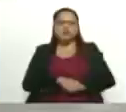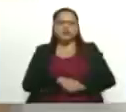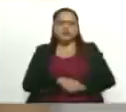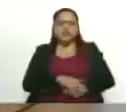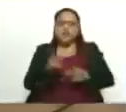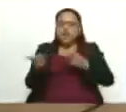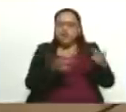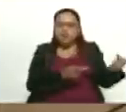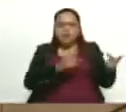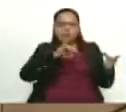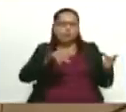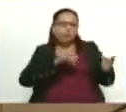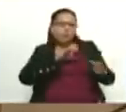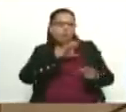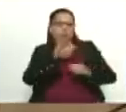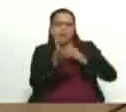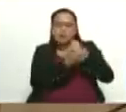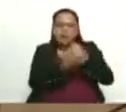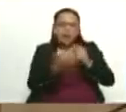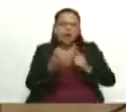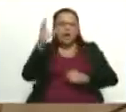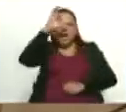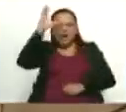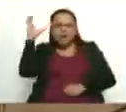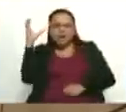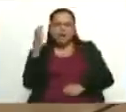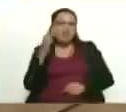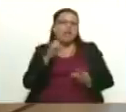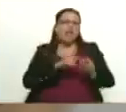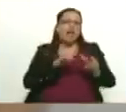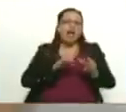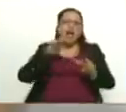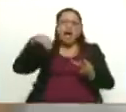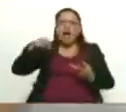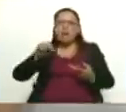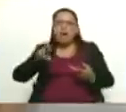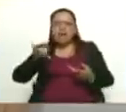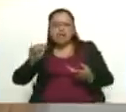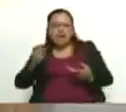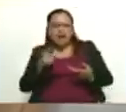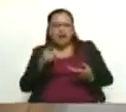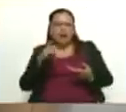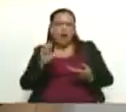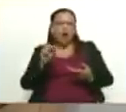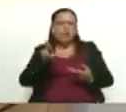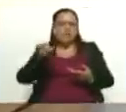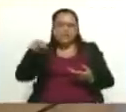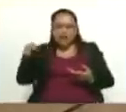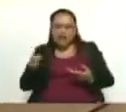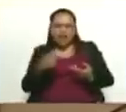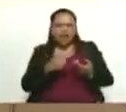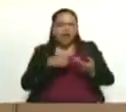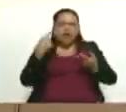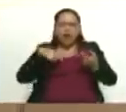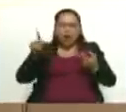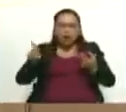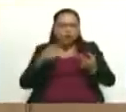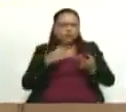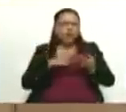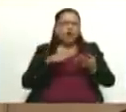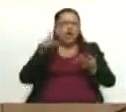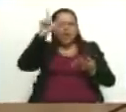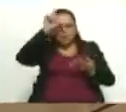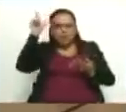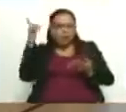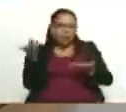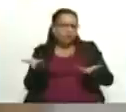Inviten a Guaidó, a Capriles, a Machado, al otro, a la otra, a Leopoldo López.